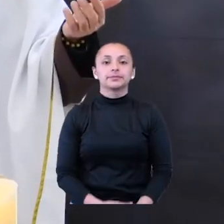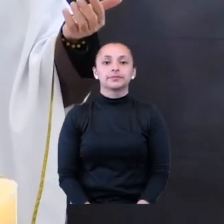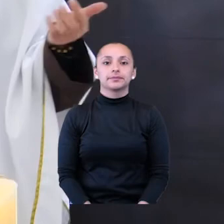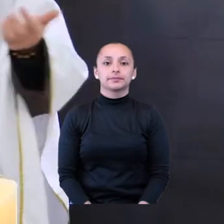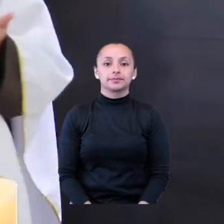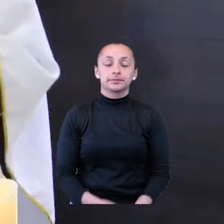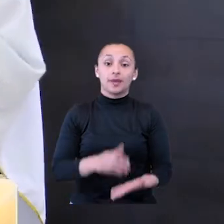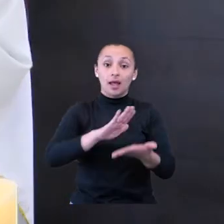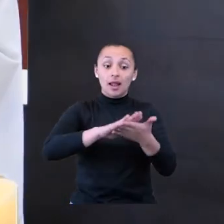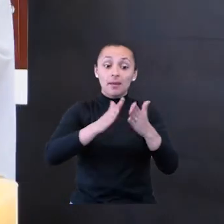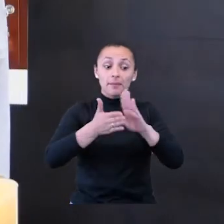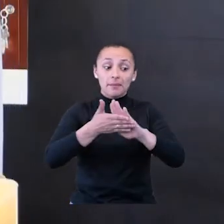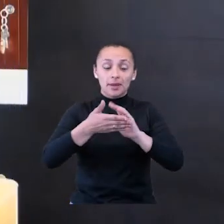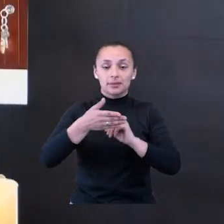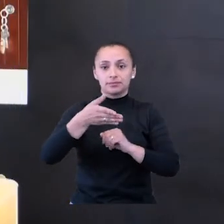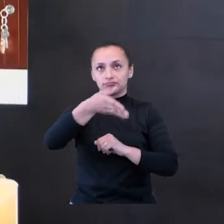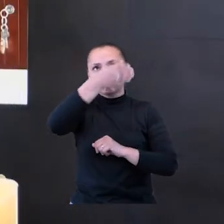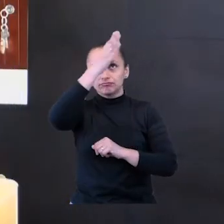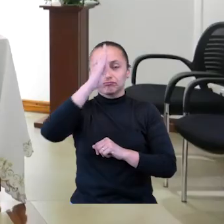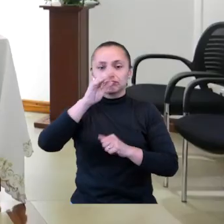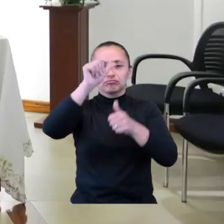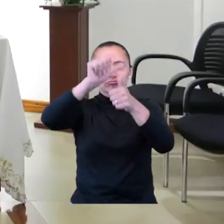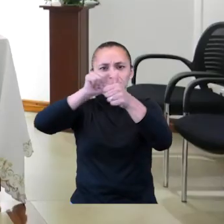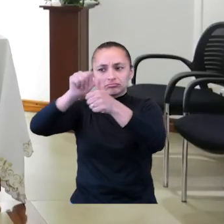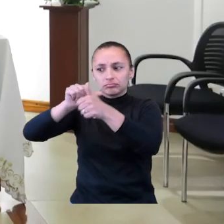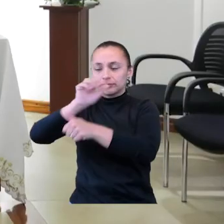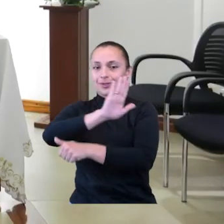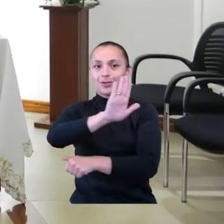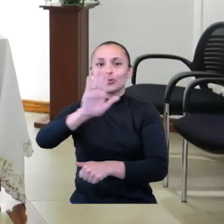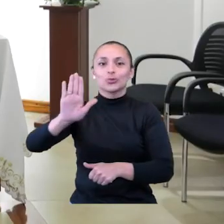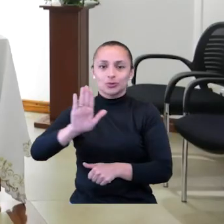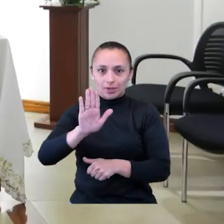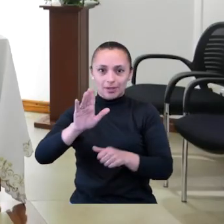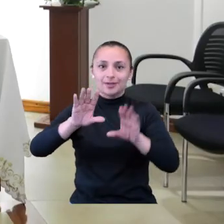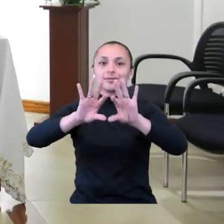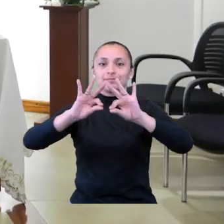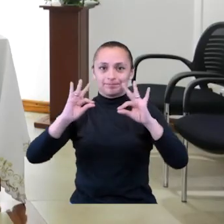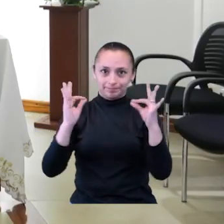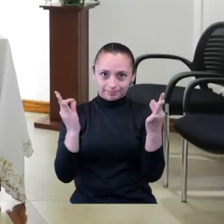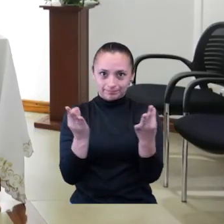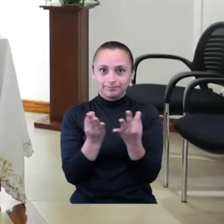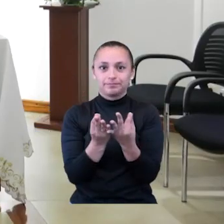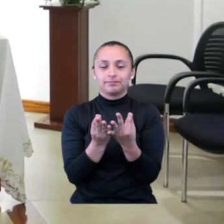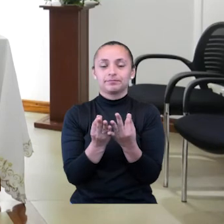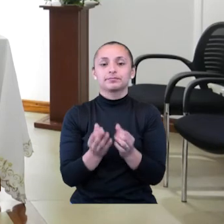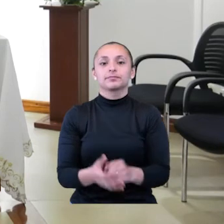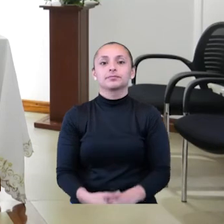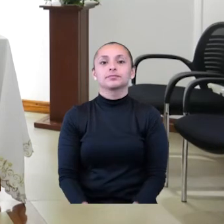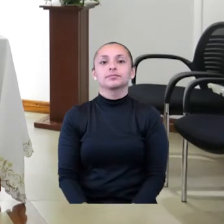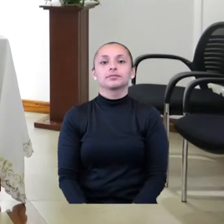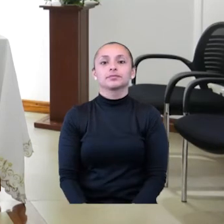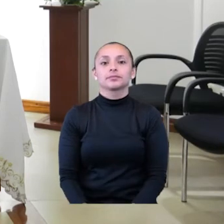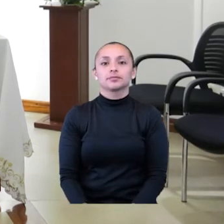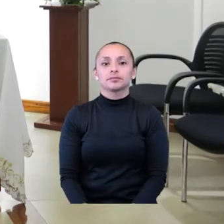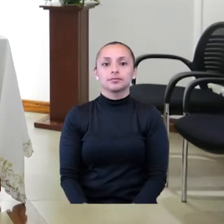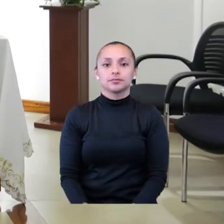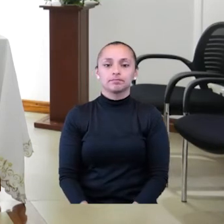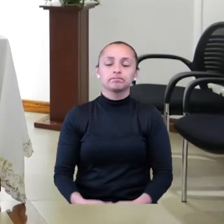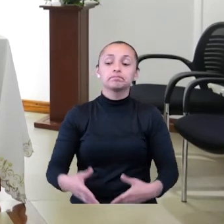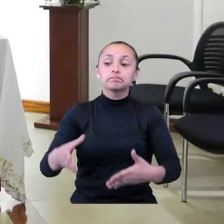mis queridos hermanos la paz del señor sea con cada uno de ustedes con su familia